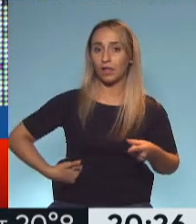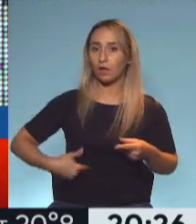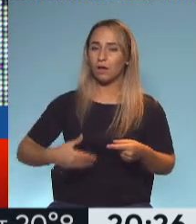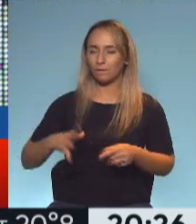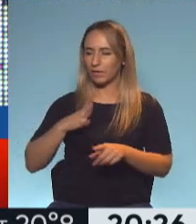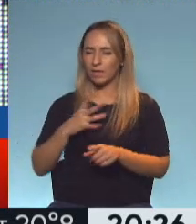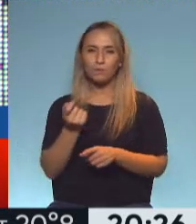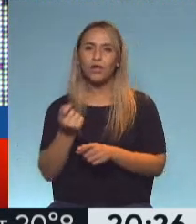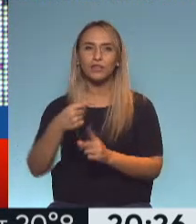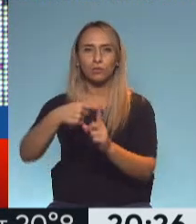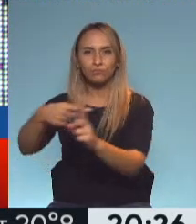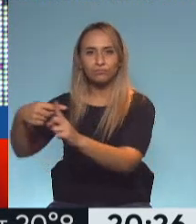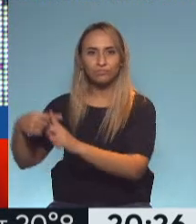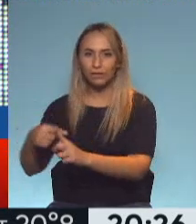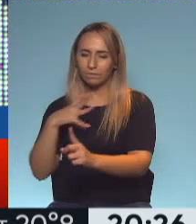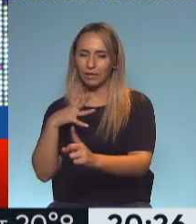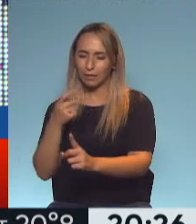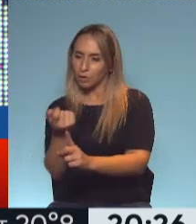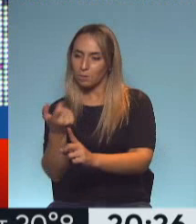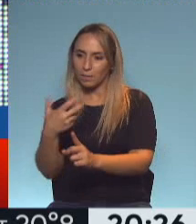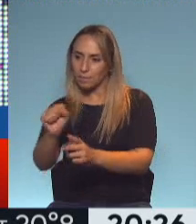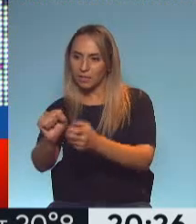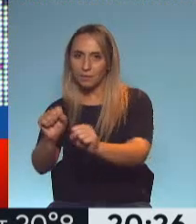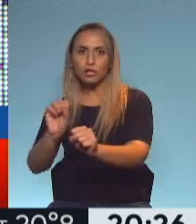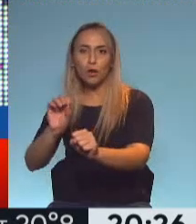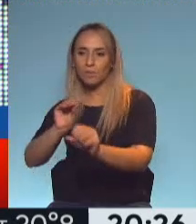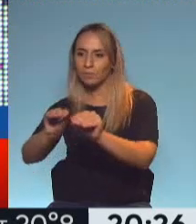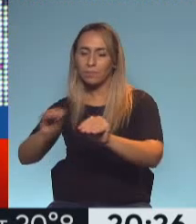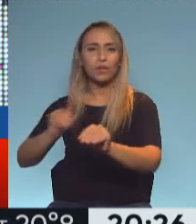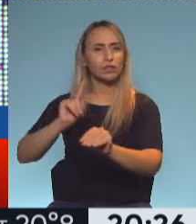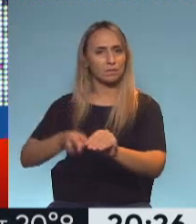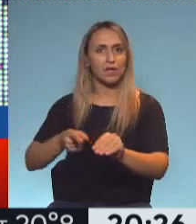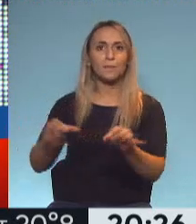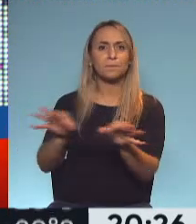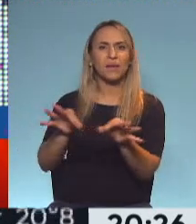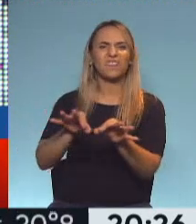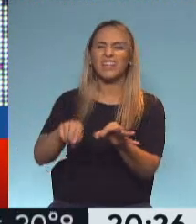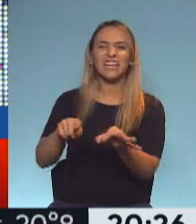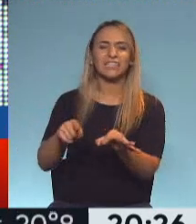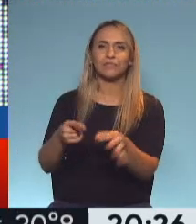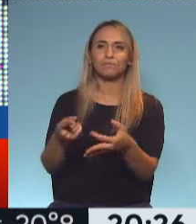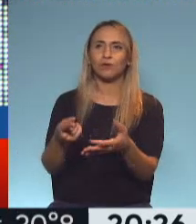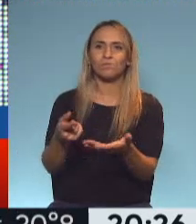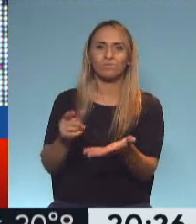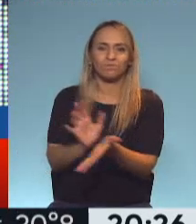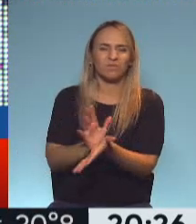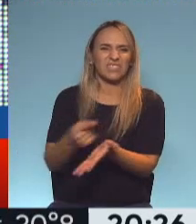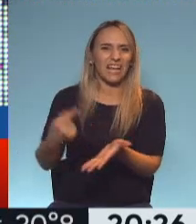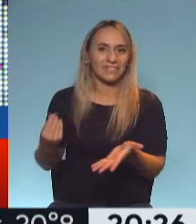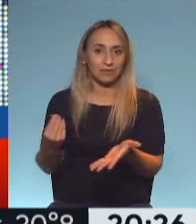identificar. Y también ver lo que hoy significa Malvinas, ese enclave militar, esa base militar instalada a partir